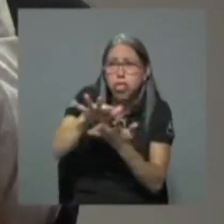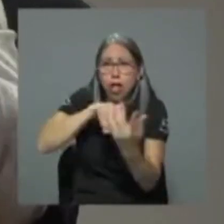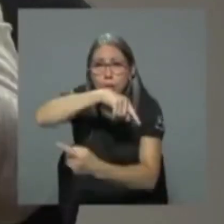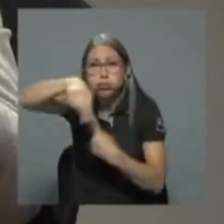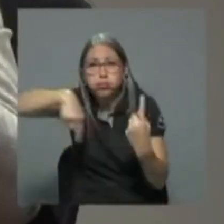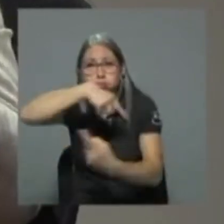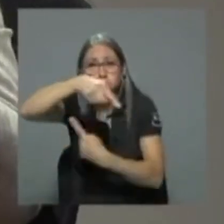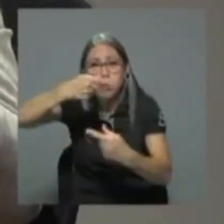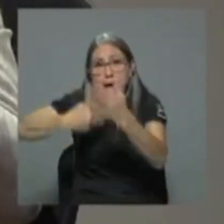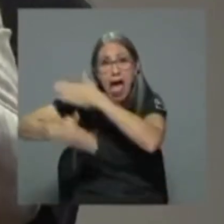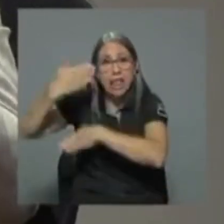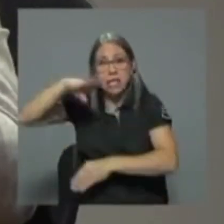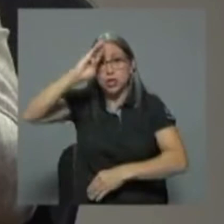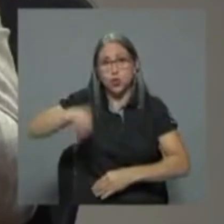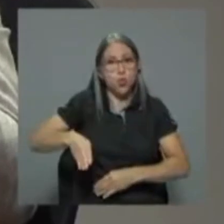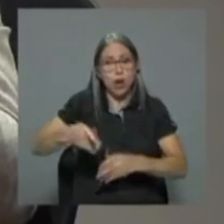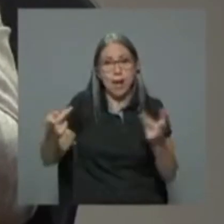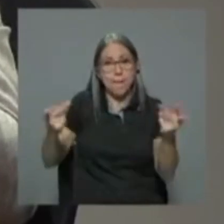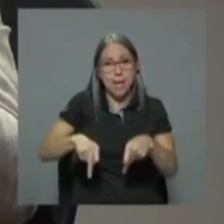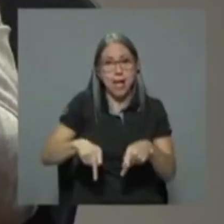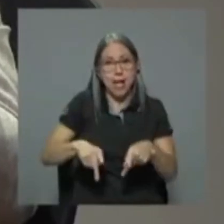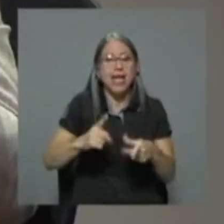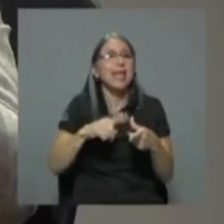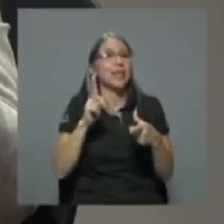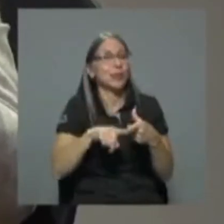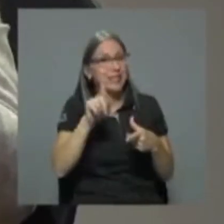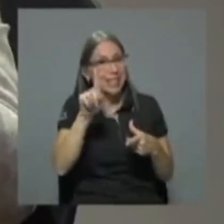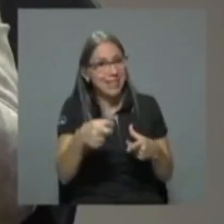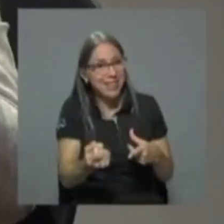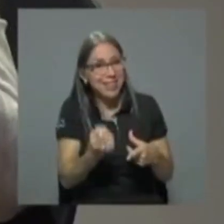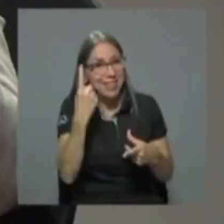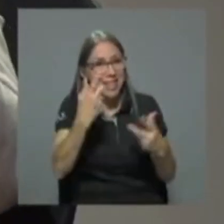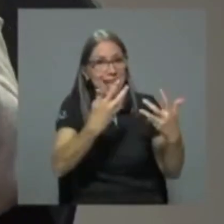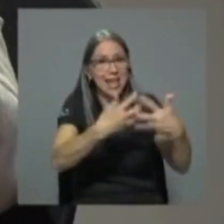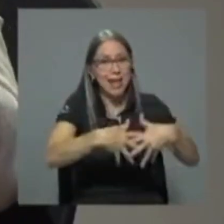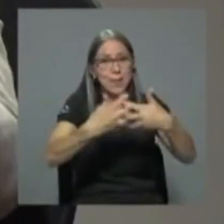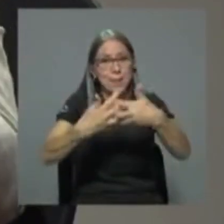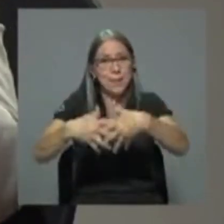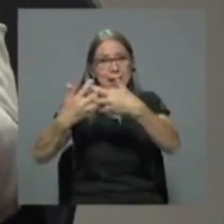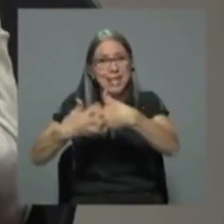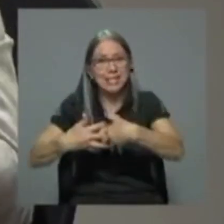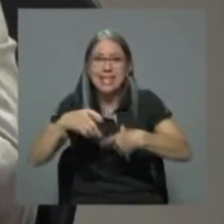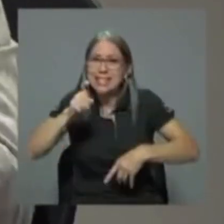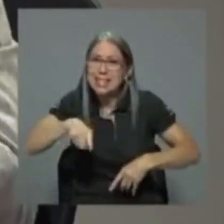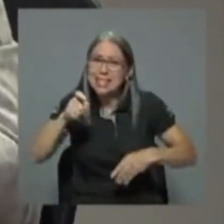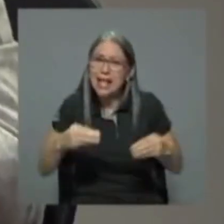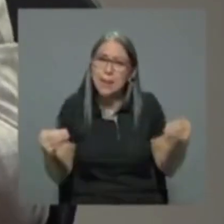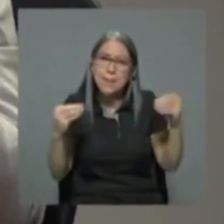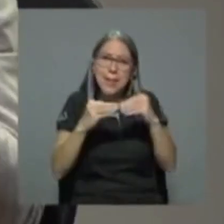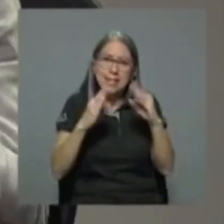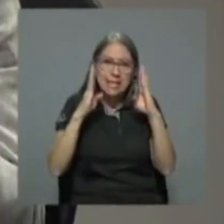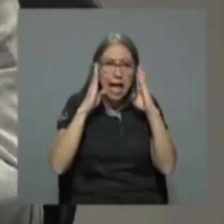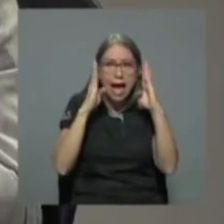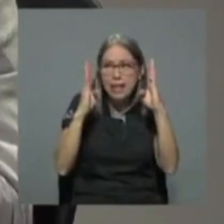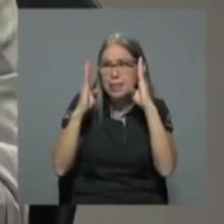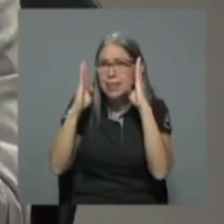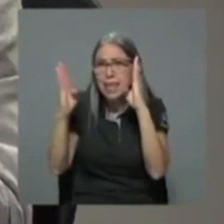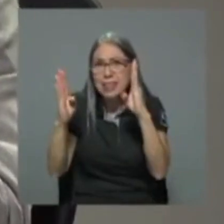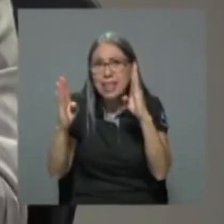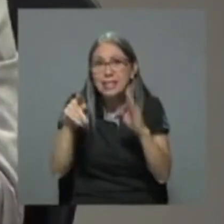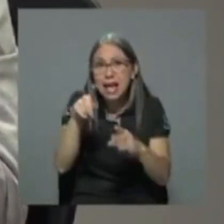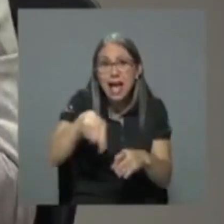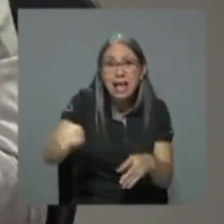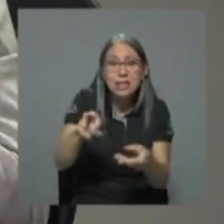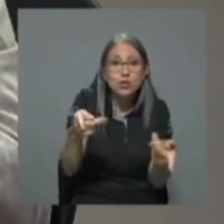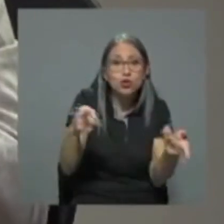es primero entender que las empresas tenemos que ser mucho más atentas a esos cambios. El status quo no es